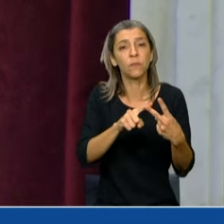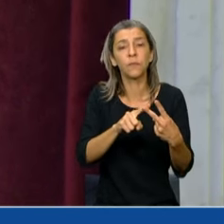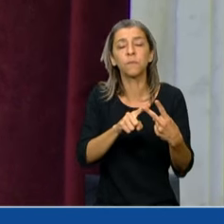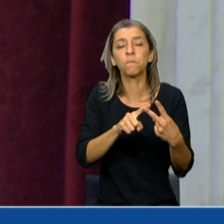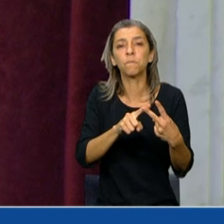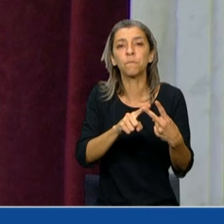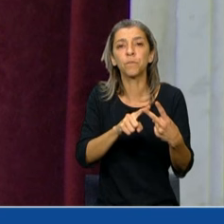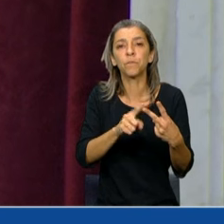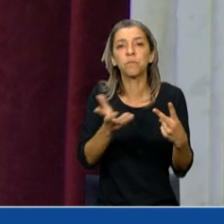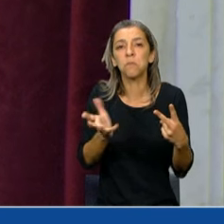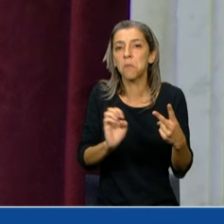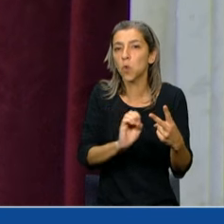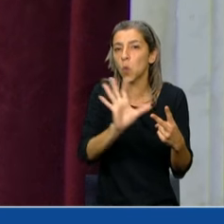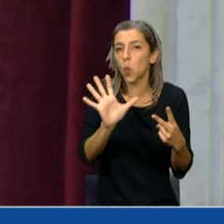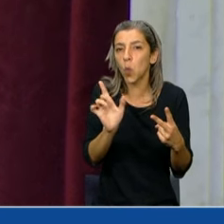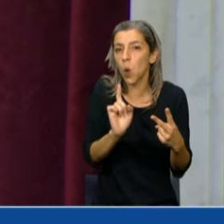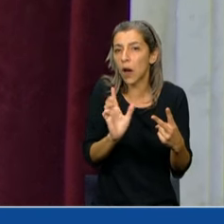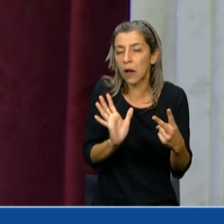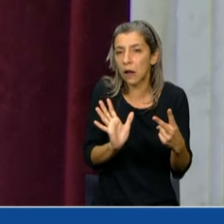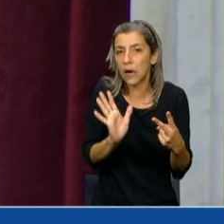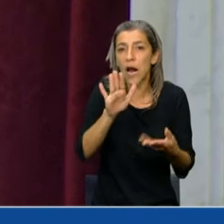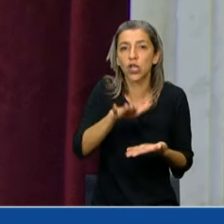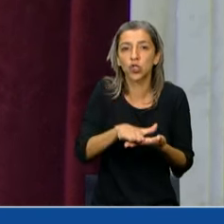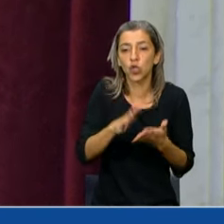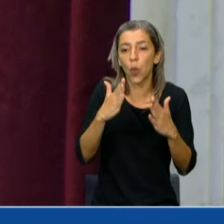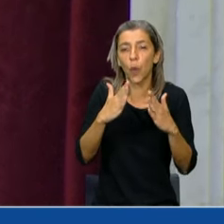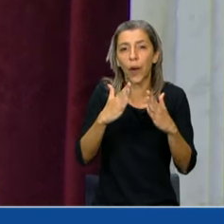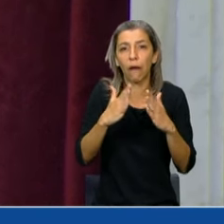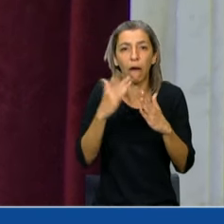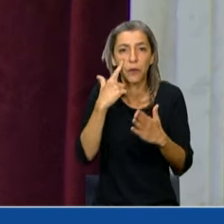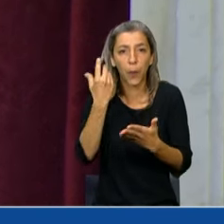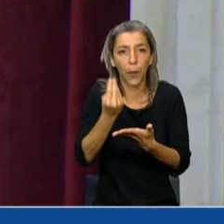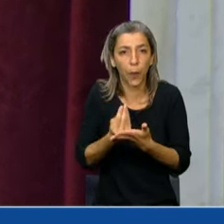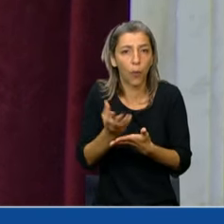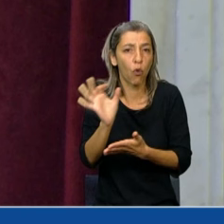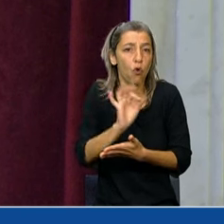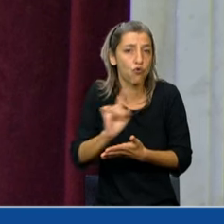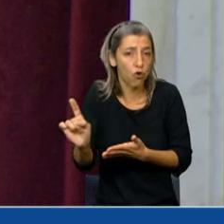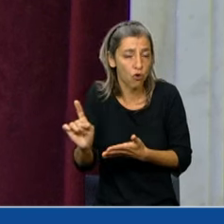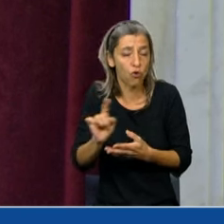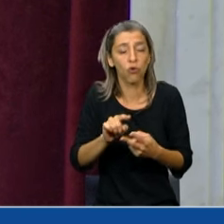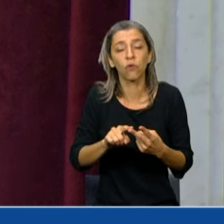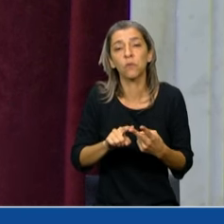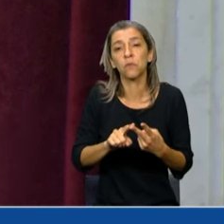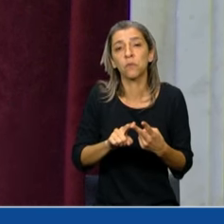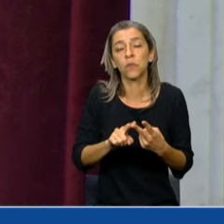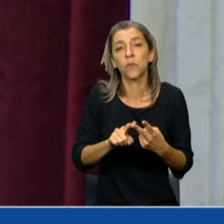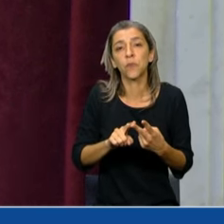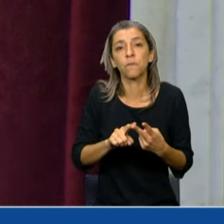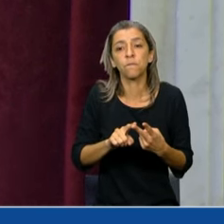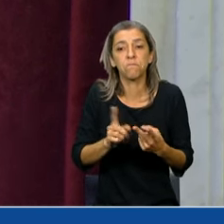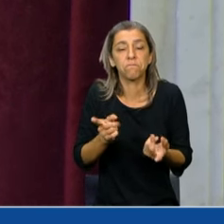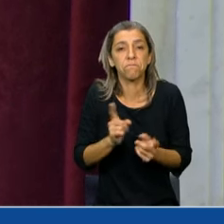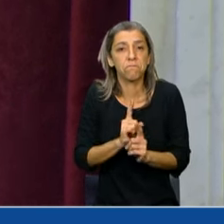eh aclarar si se refiere a casa habitación o no no lo dice y tampoco pone